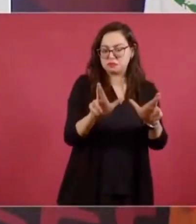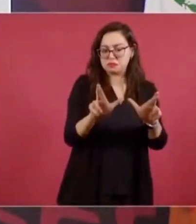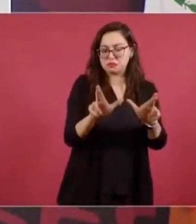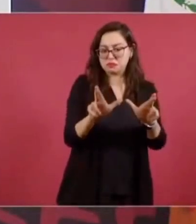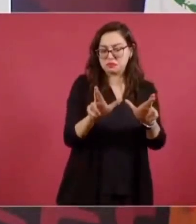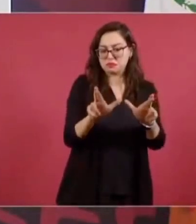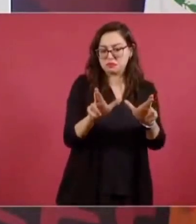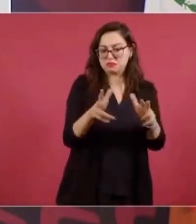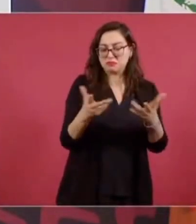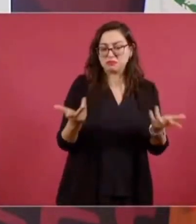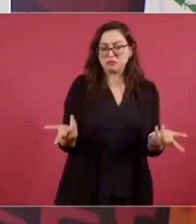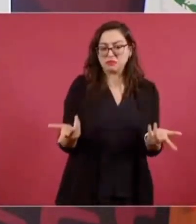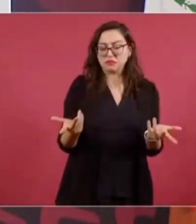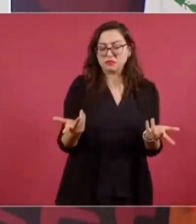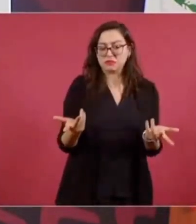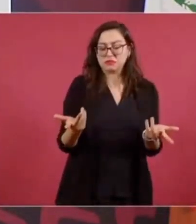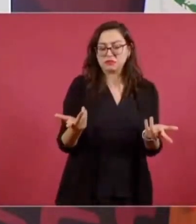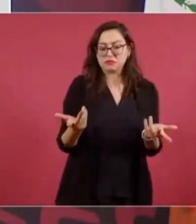en